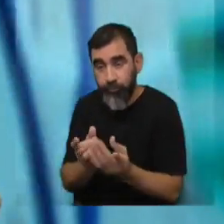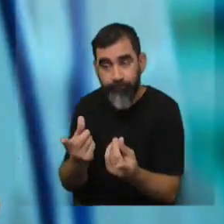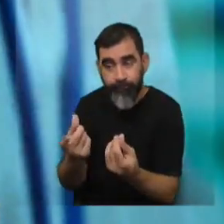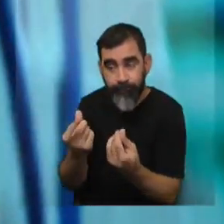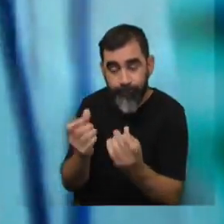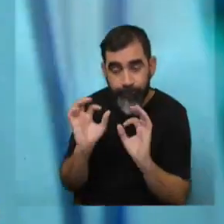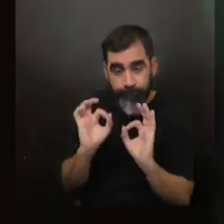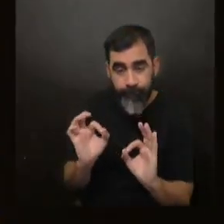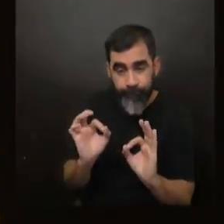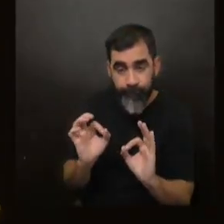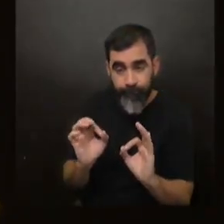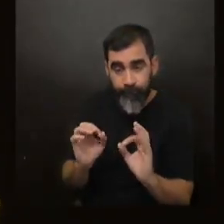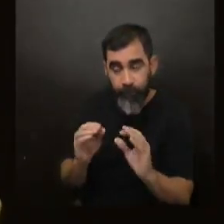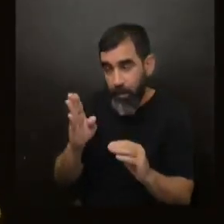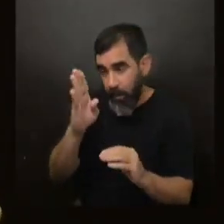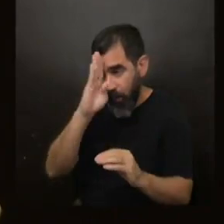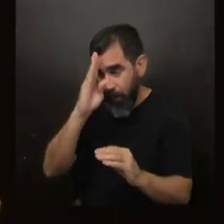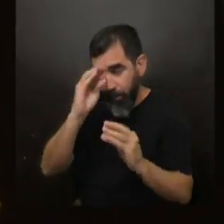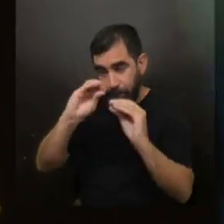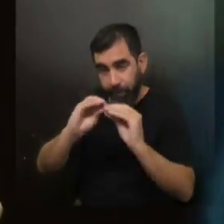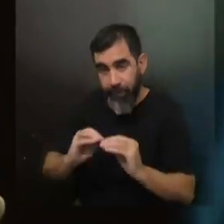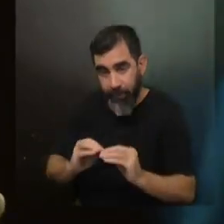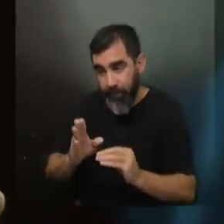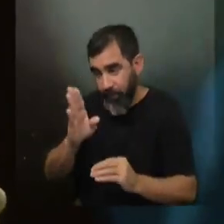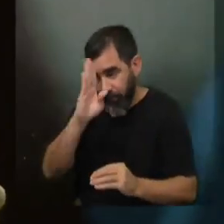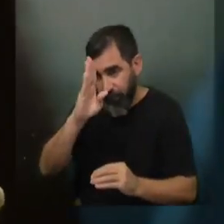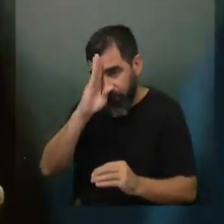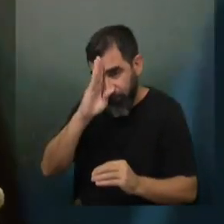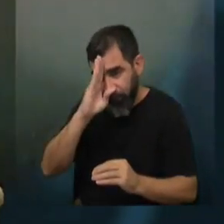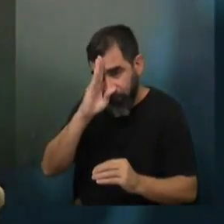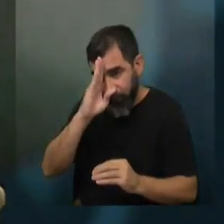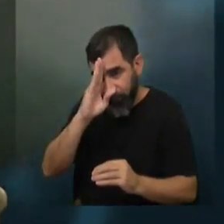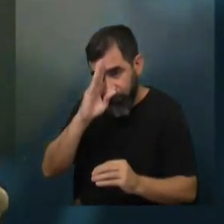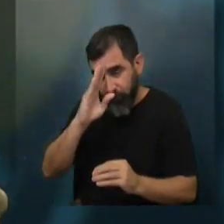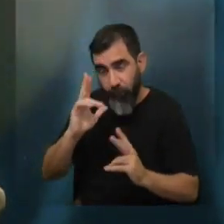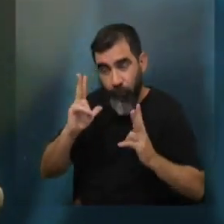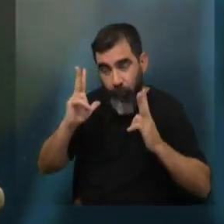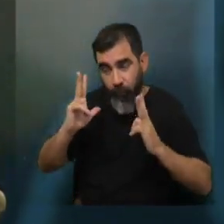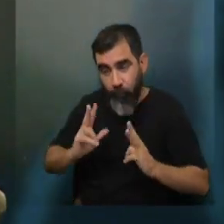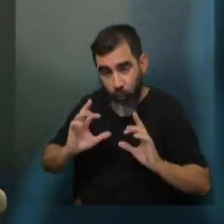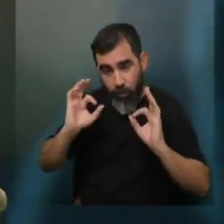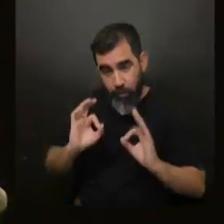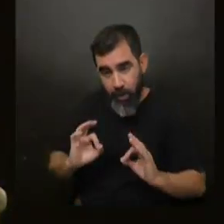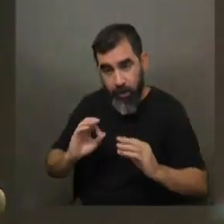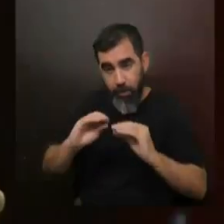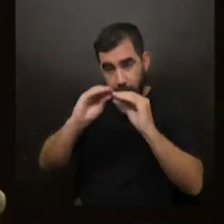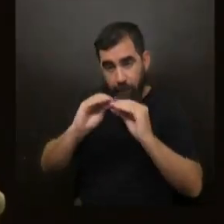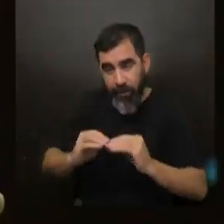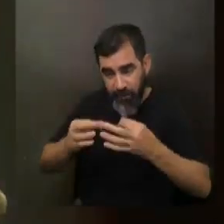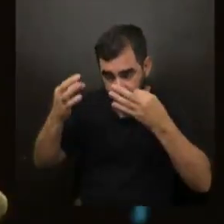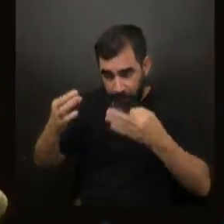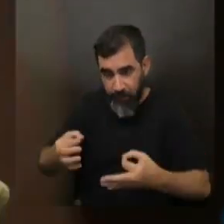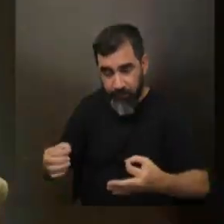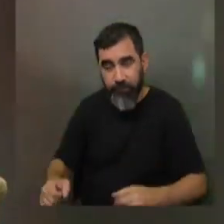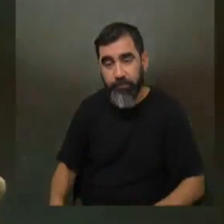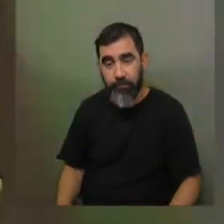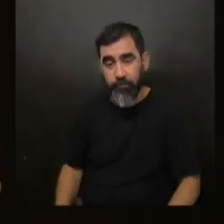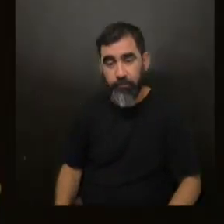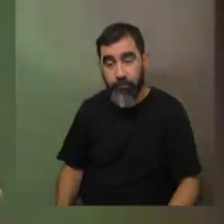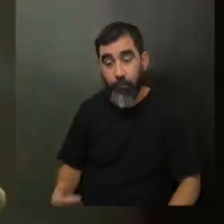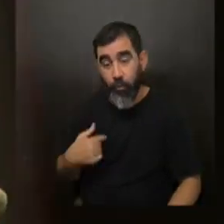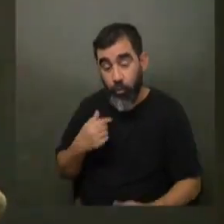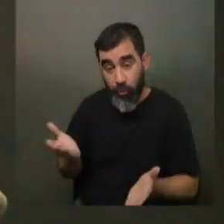de aprender matemáticas, formalmente y disciplinadamente a lo largo de los años. Yo tengo un